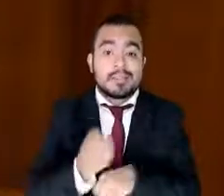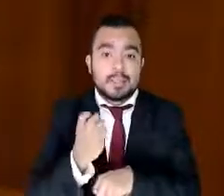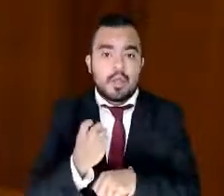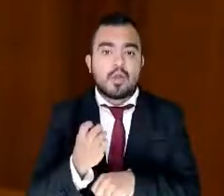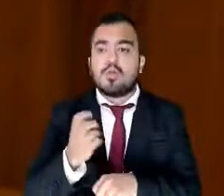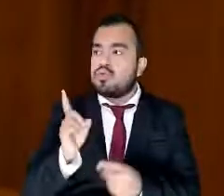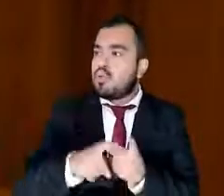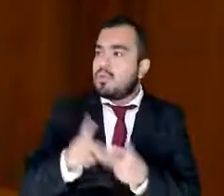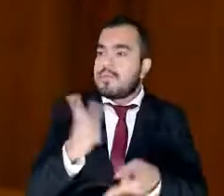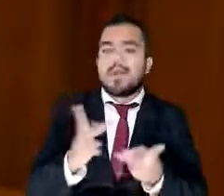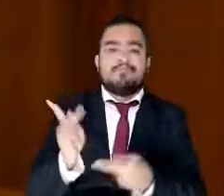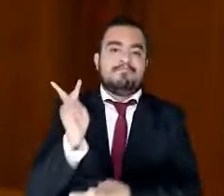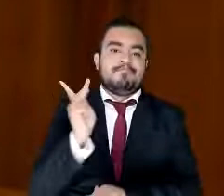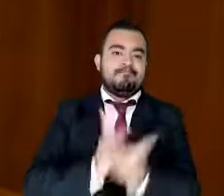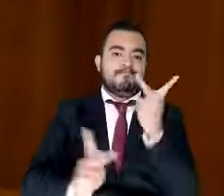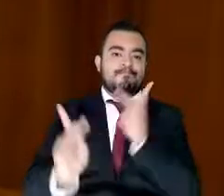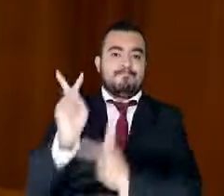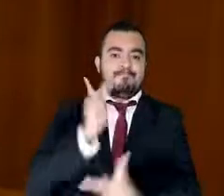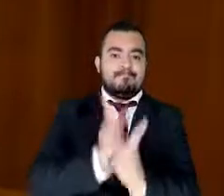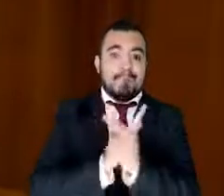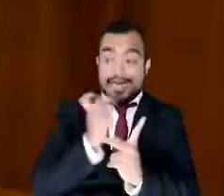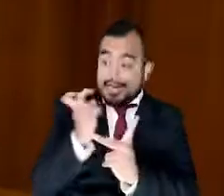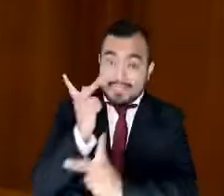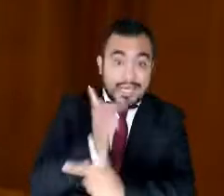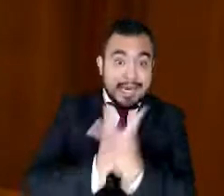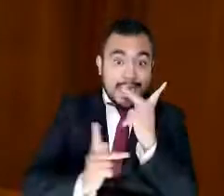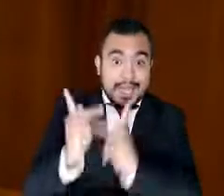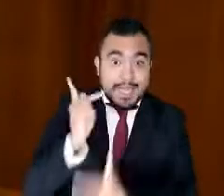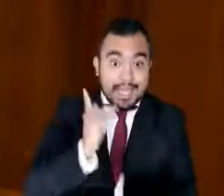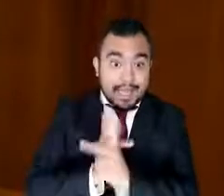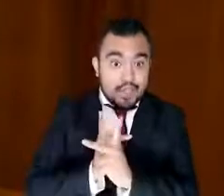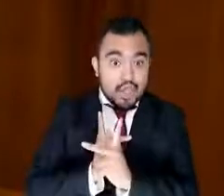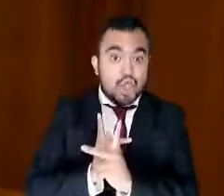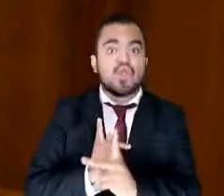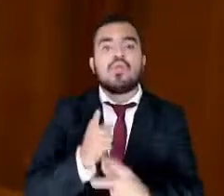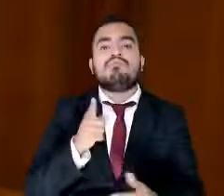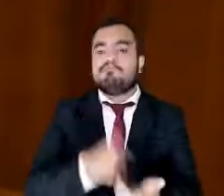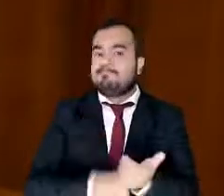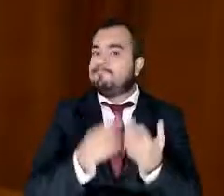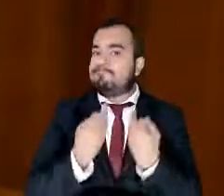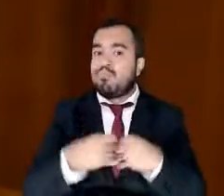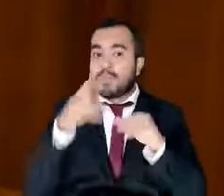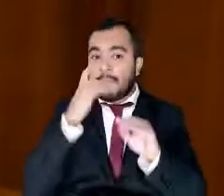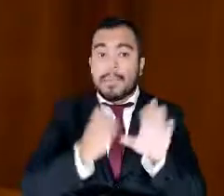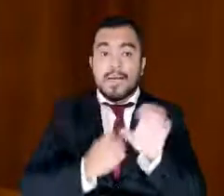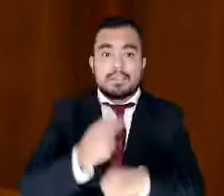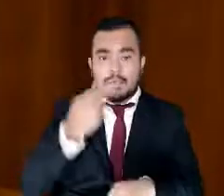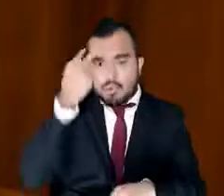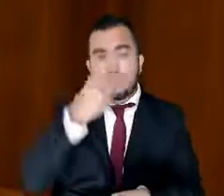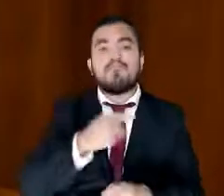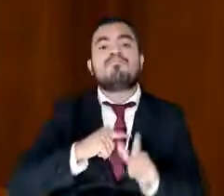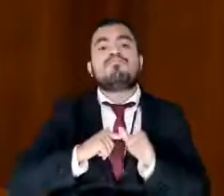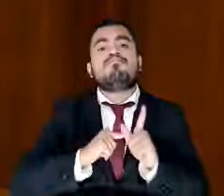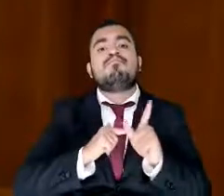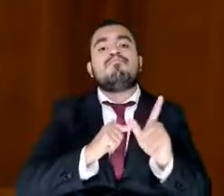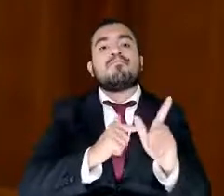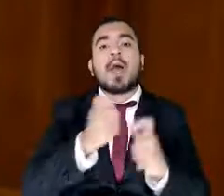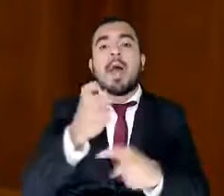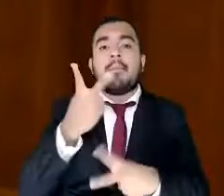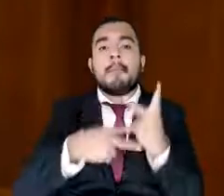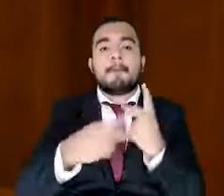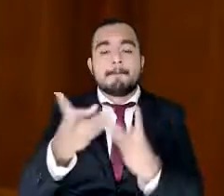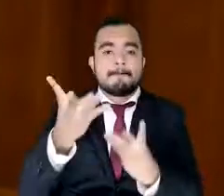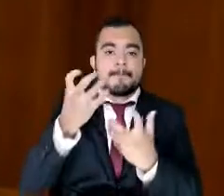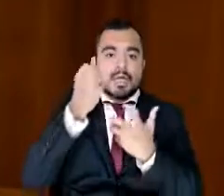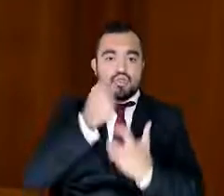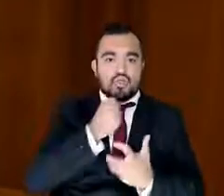los créditos que se han autorizado, es decir, los créditos han sido fundamentales para que el Estado de México no decaiga en el ritmo de inversión de